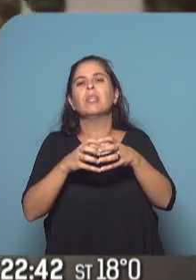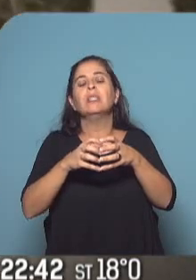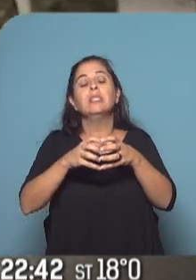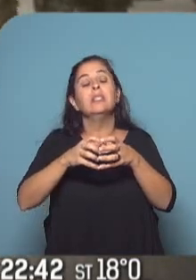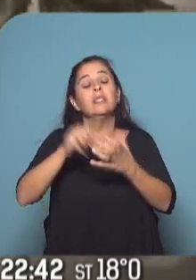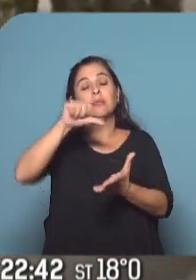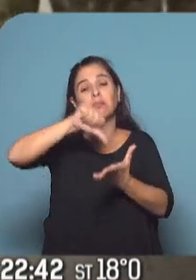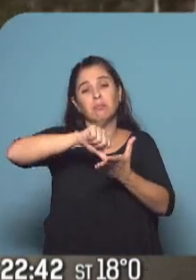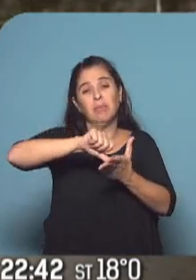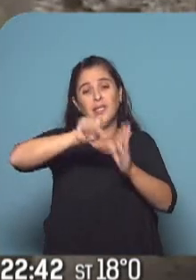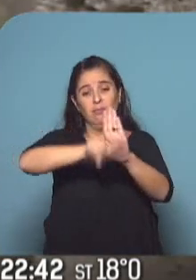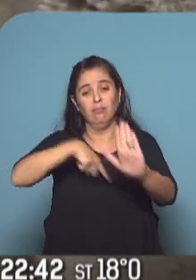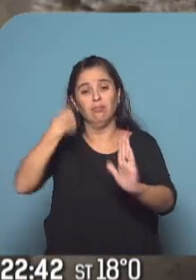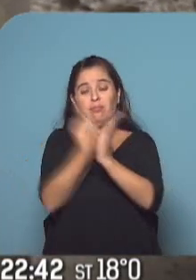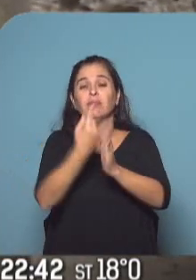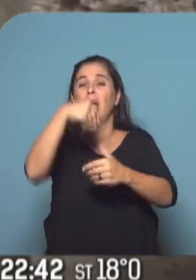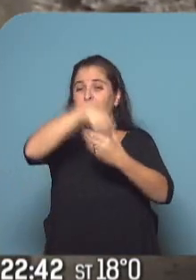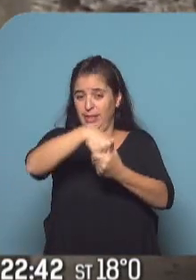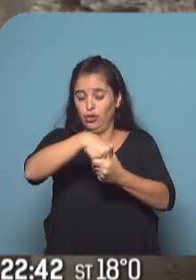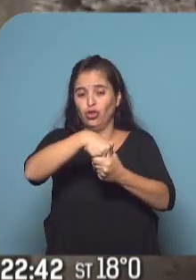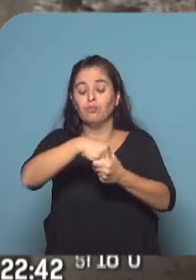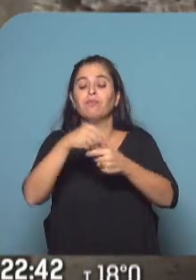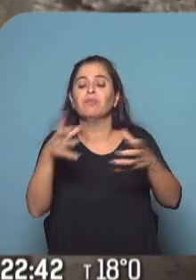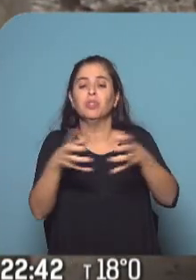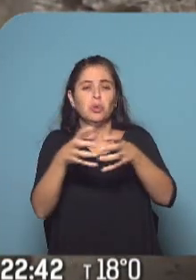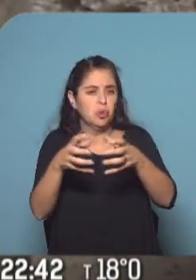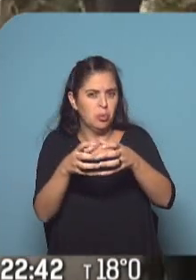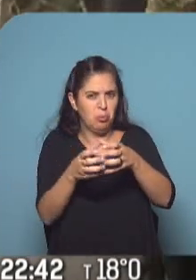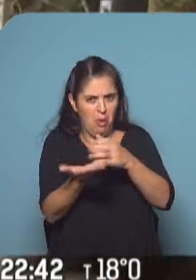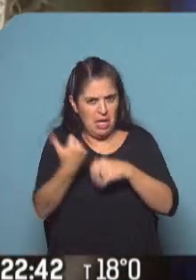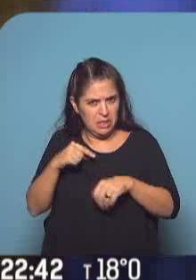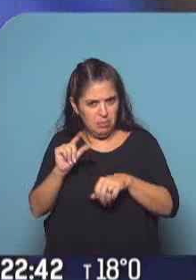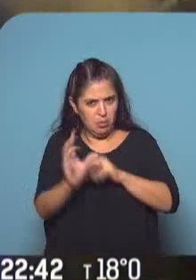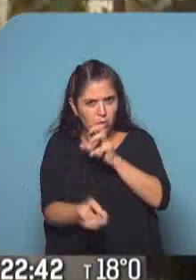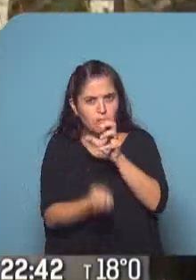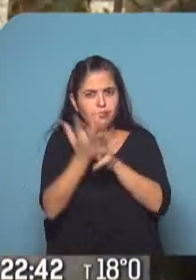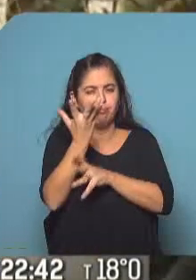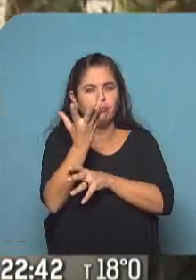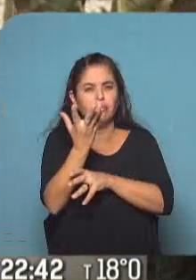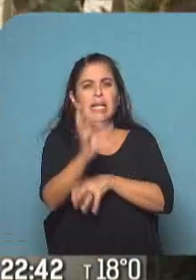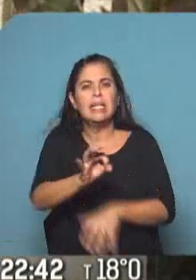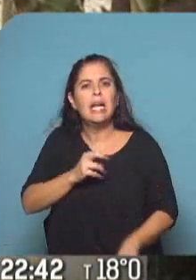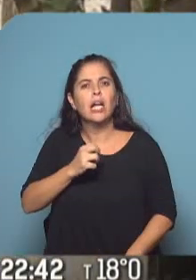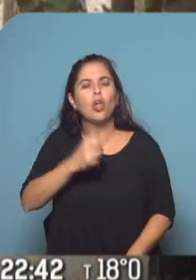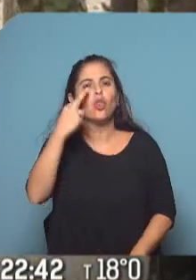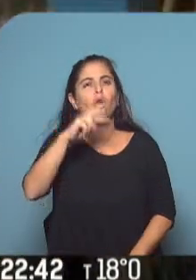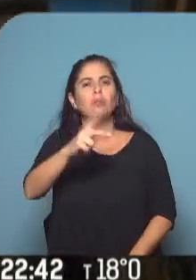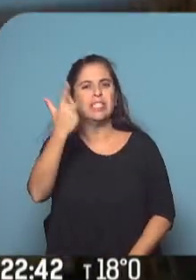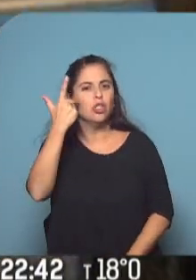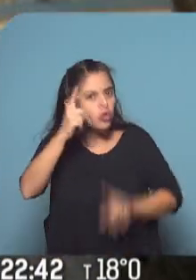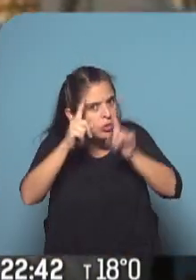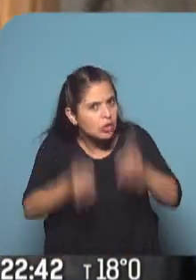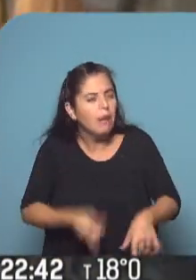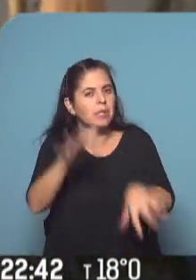Organización Nacional Monoteísta. El grupo, de formación reciente, estuvo vinculado en 2018 a una serie de